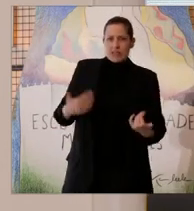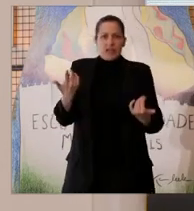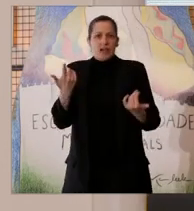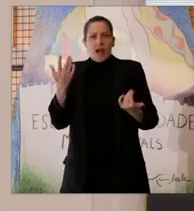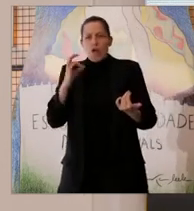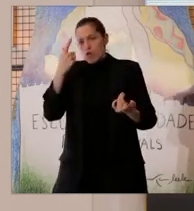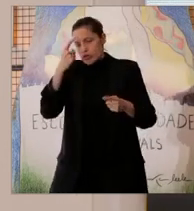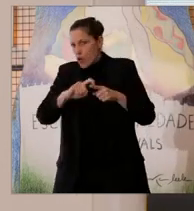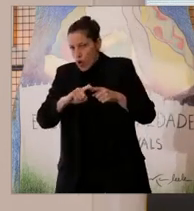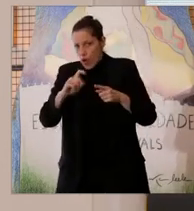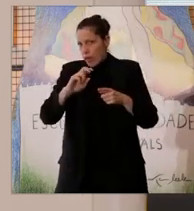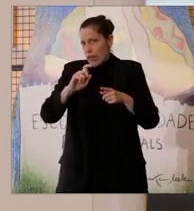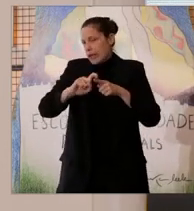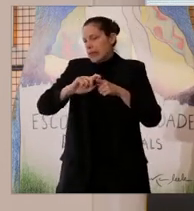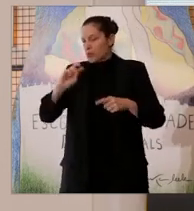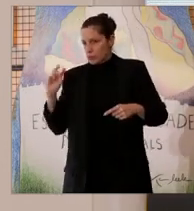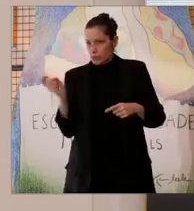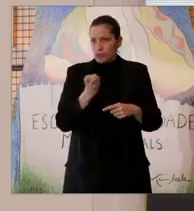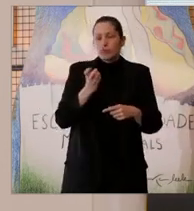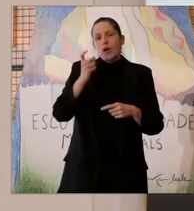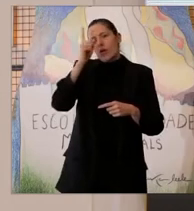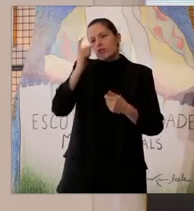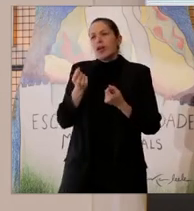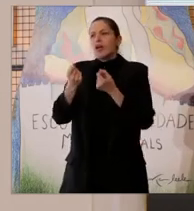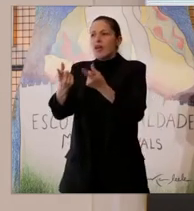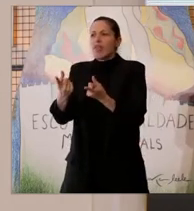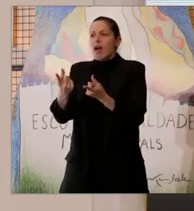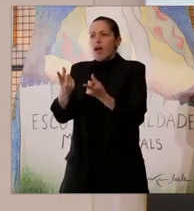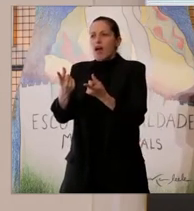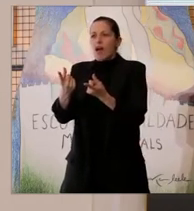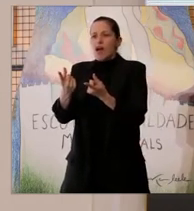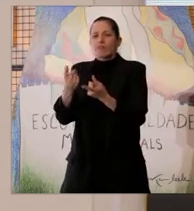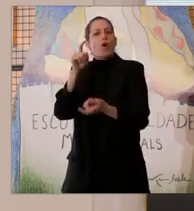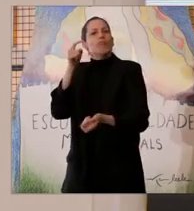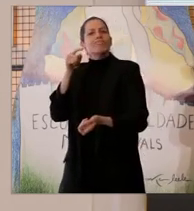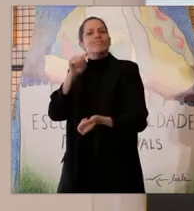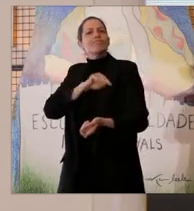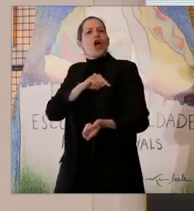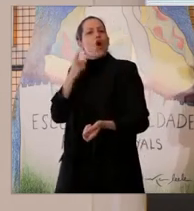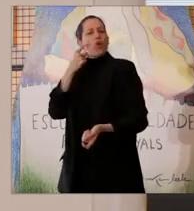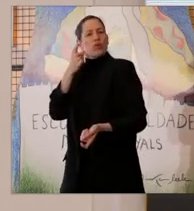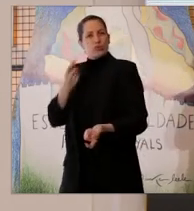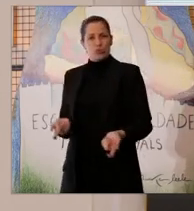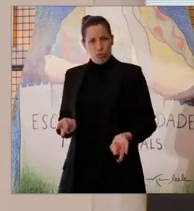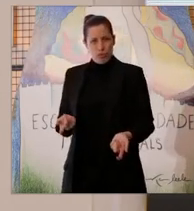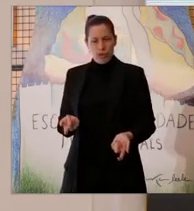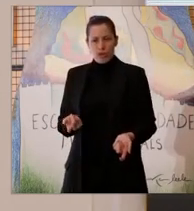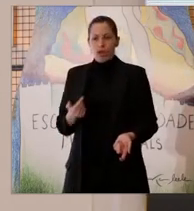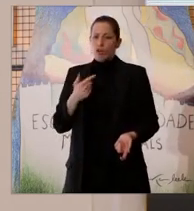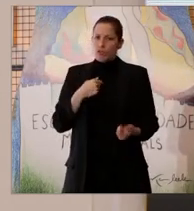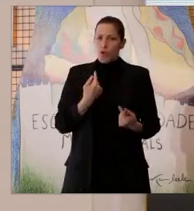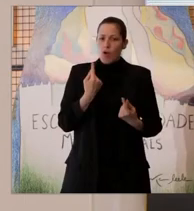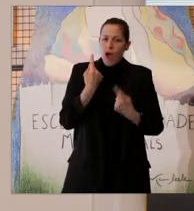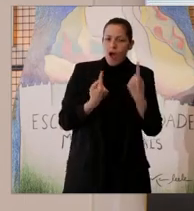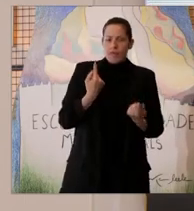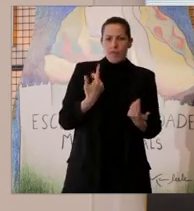la gente se adormece yo personalmente sufro mucho diariamente porque todas las noticias que me llegan son